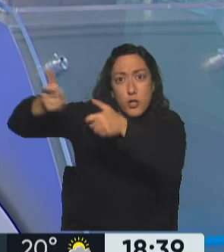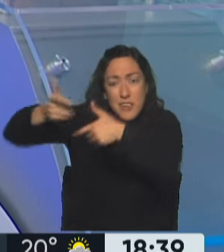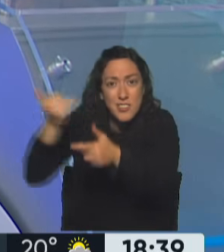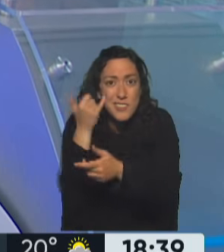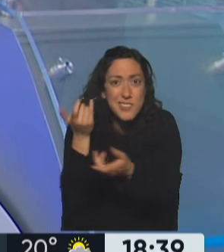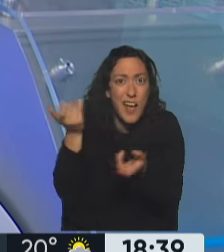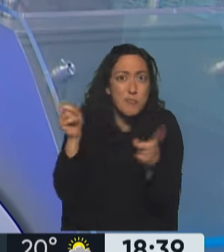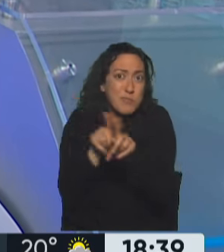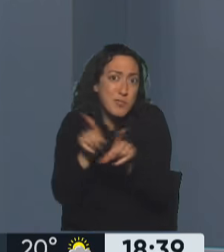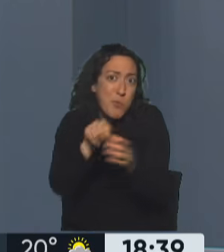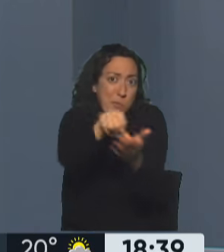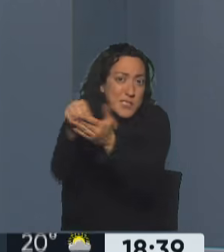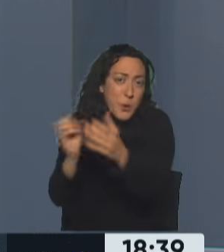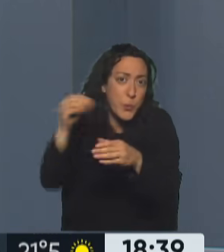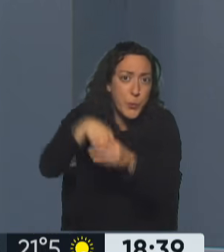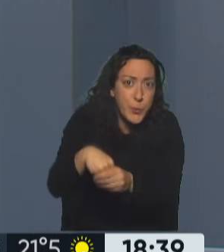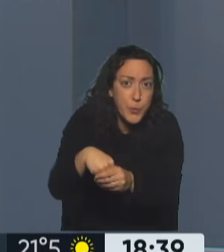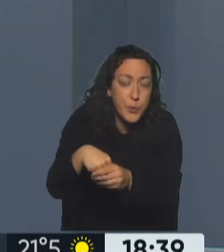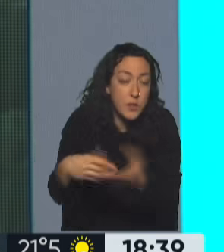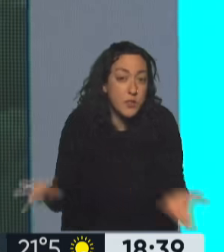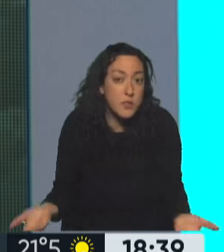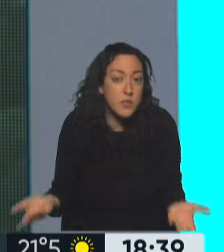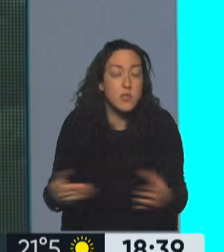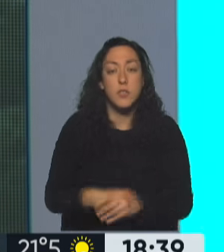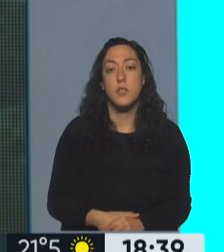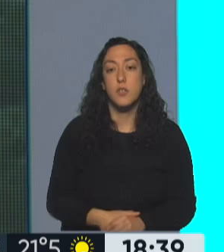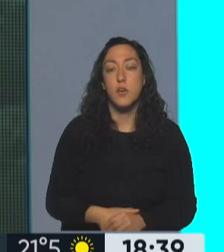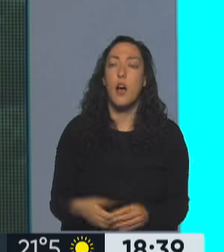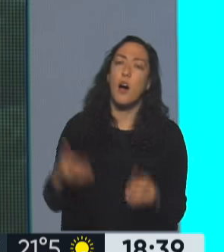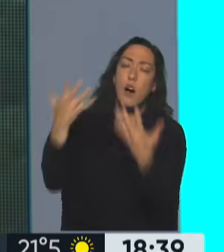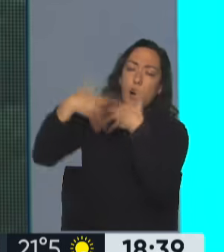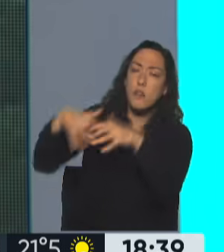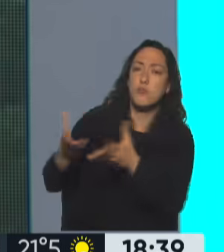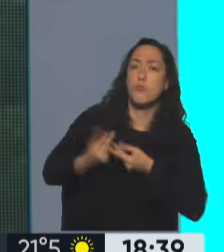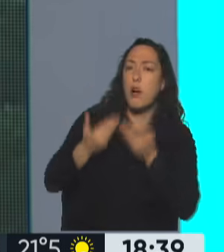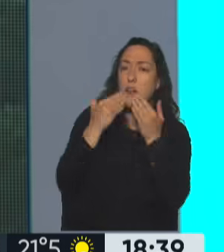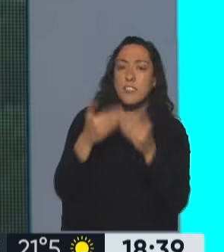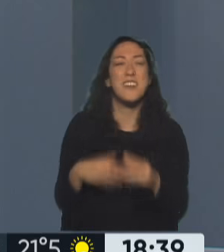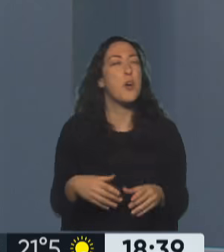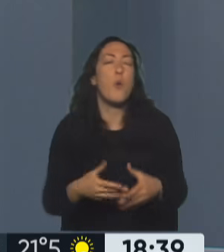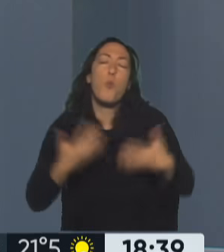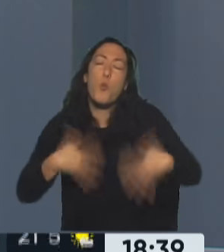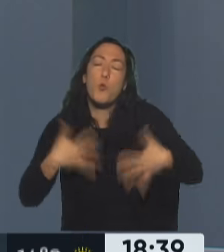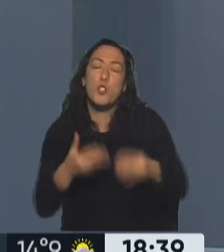abre el mercados y juego. horizontes. Concreto. Martín, un montón de gracias. Nos ayudas a pensar en voz alta. Un montón de nadas. Lindo. Gracias.